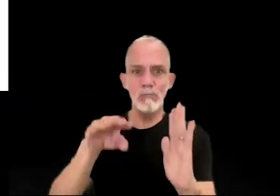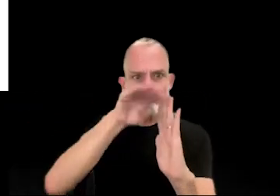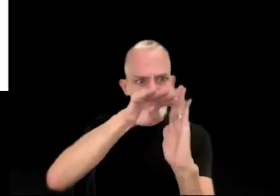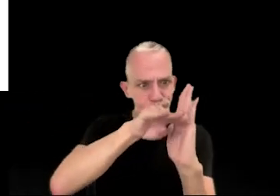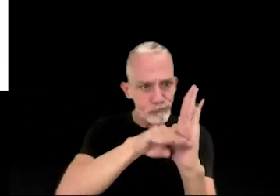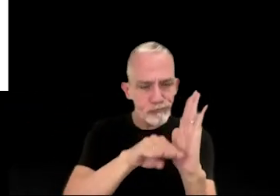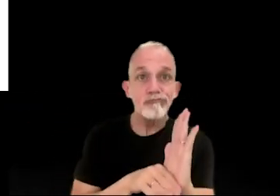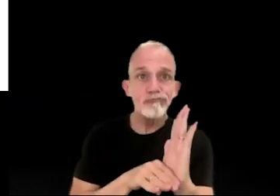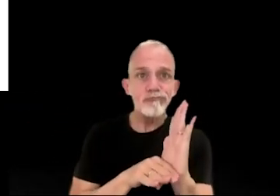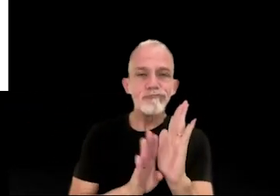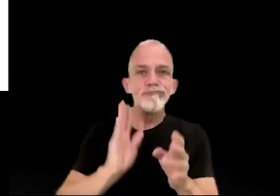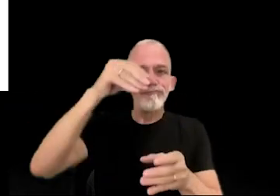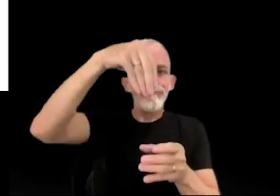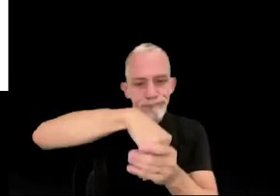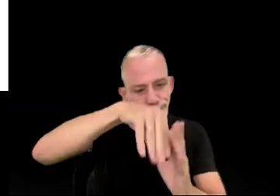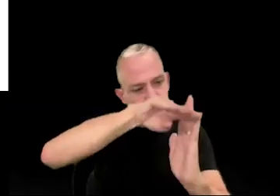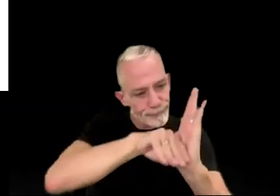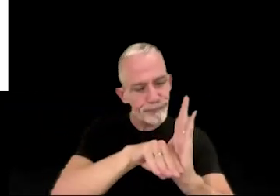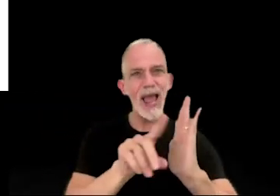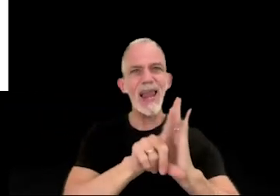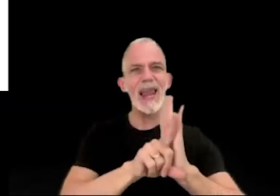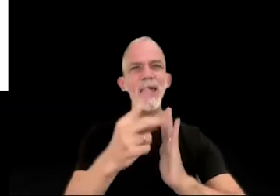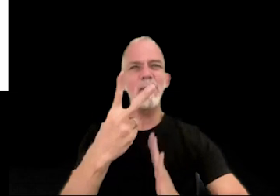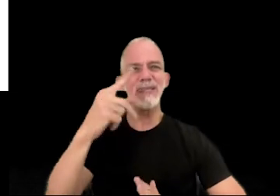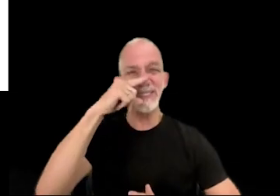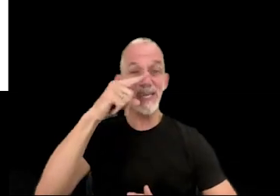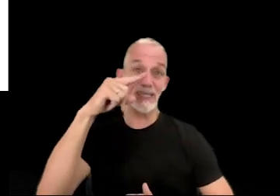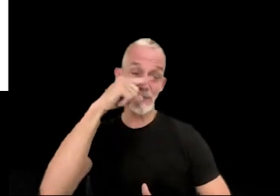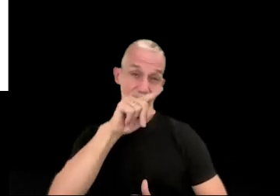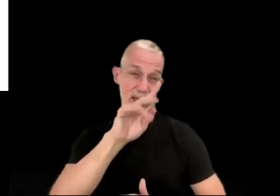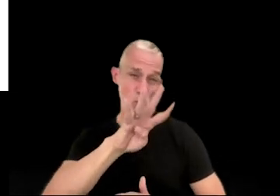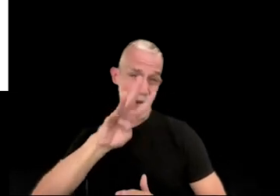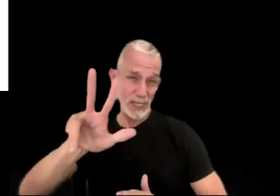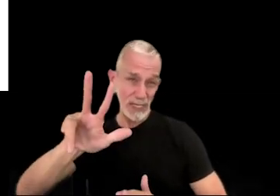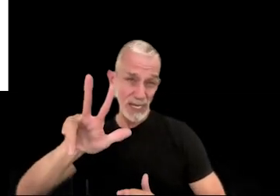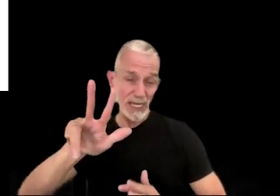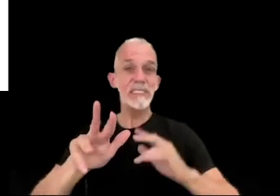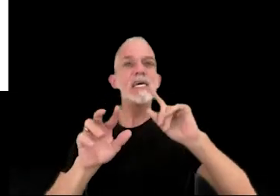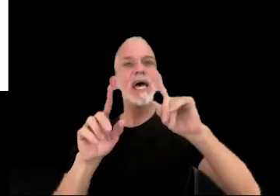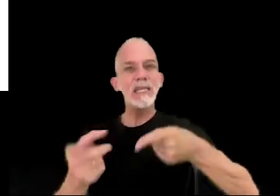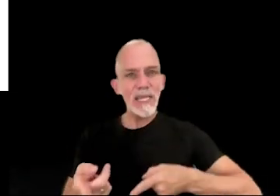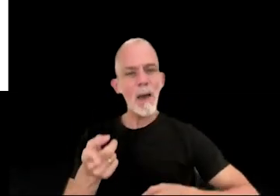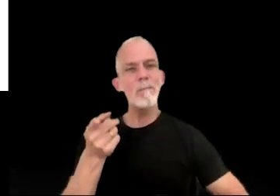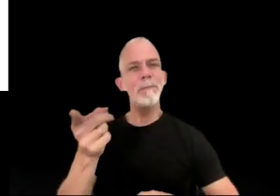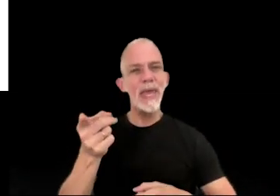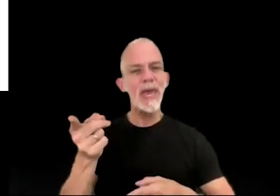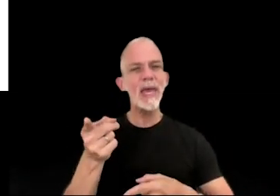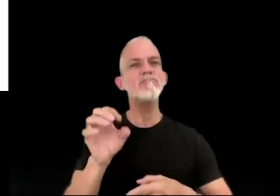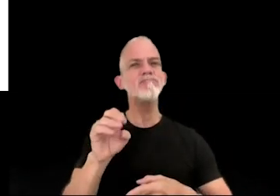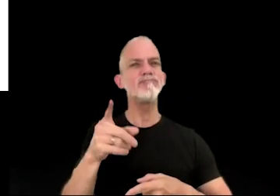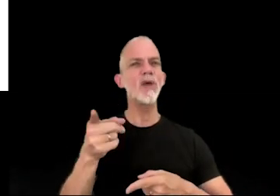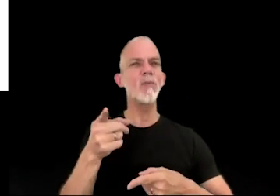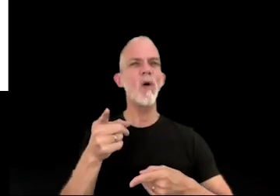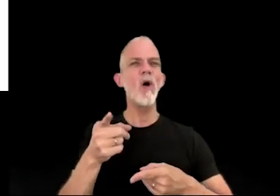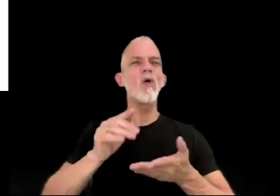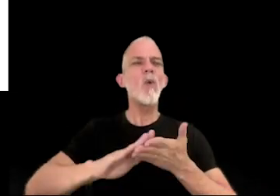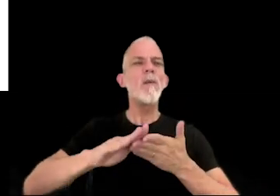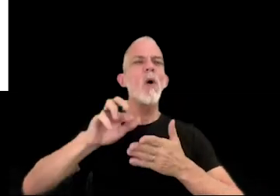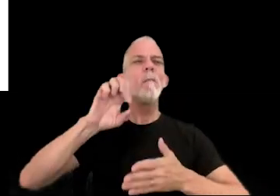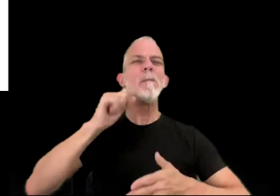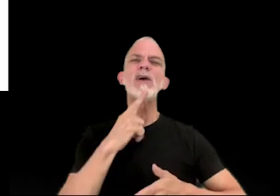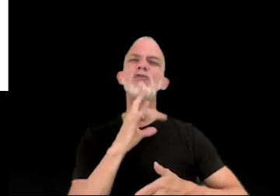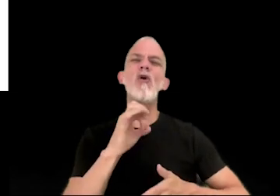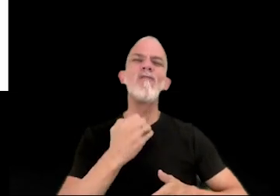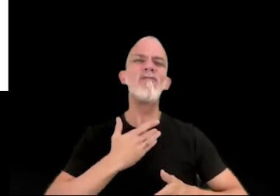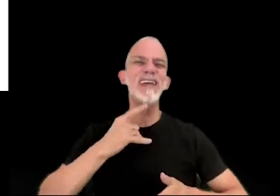está indicado en lo que es la ley 27743 también se ha denominado nuevo pacto fiscal.